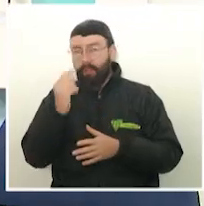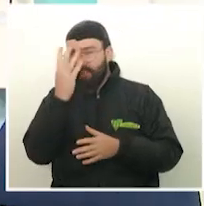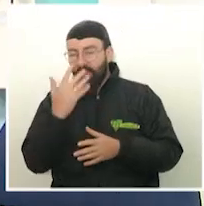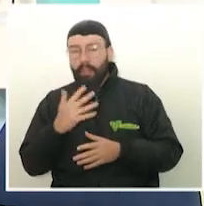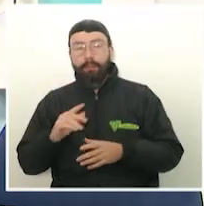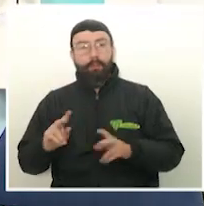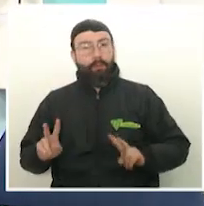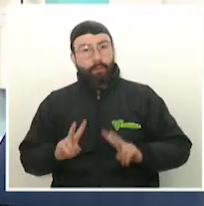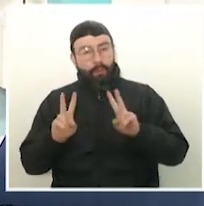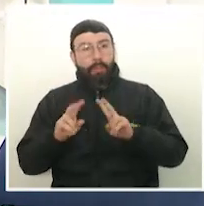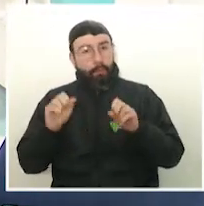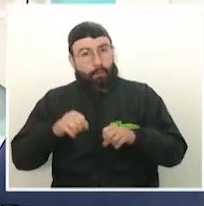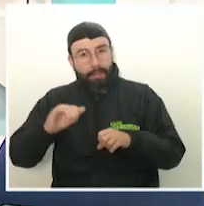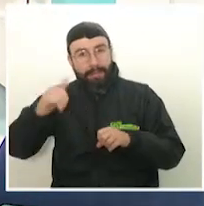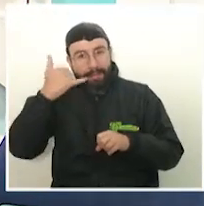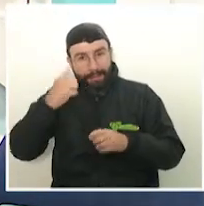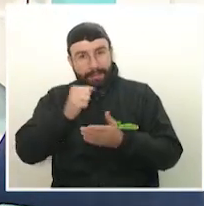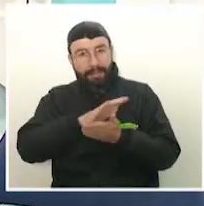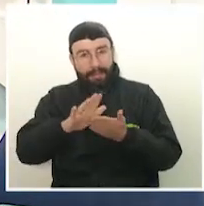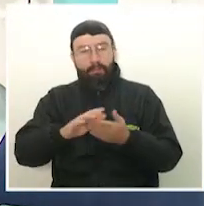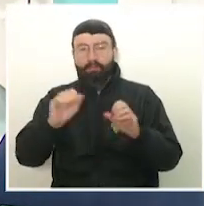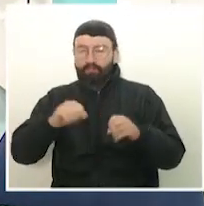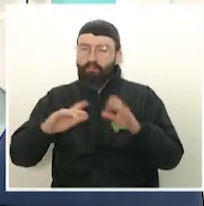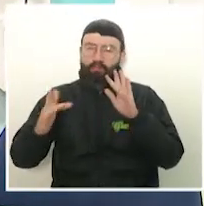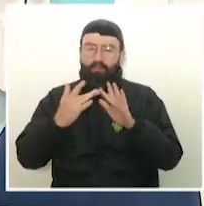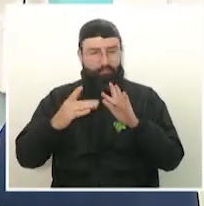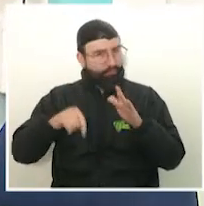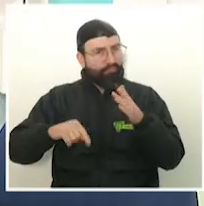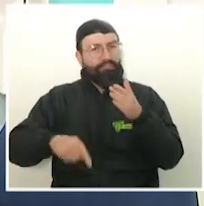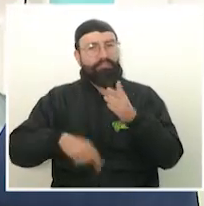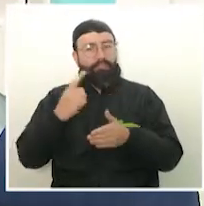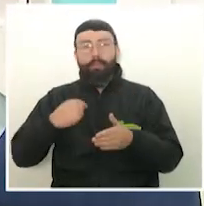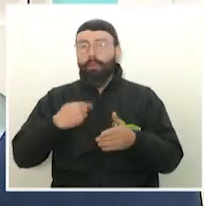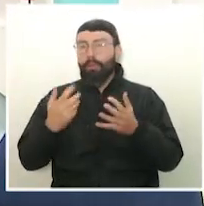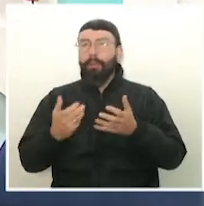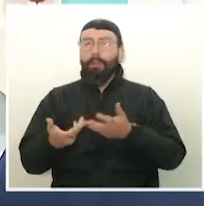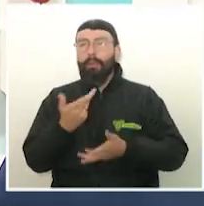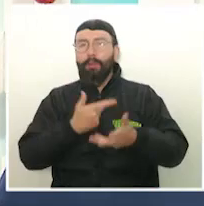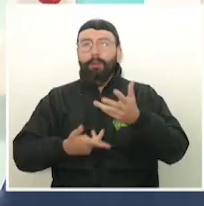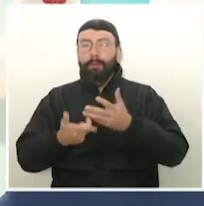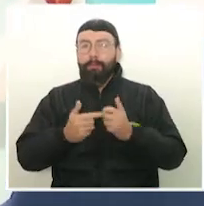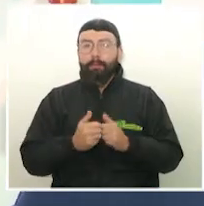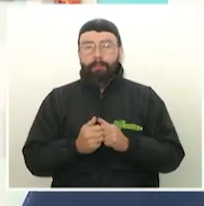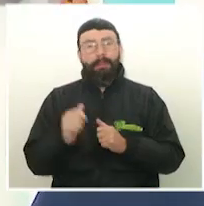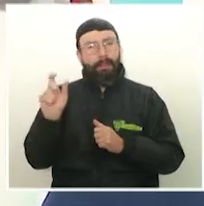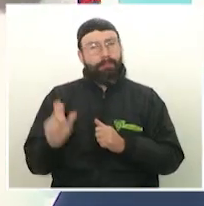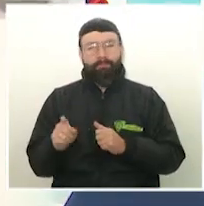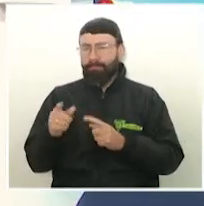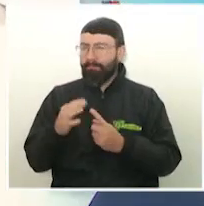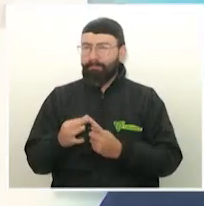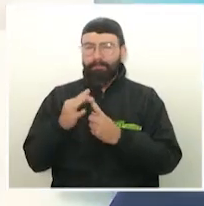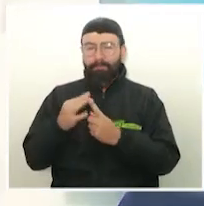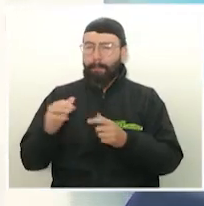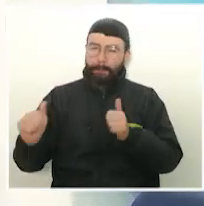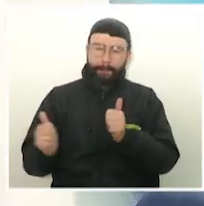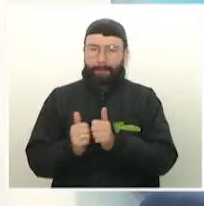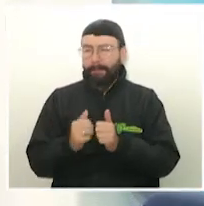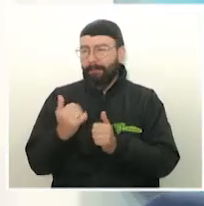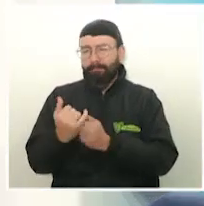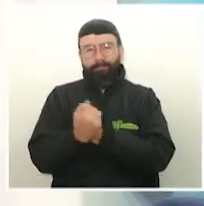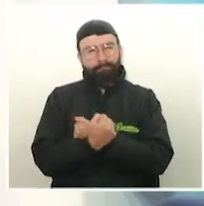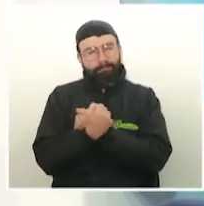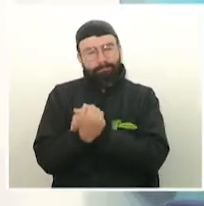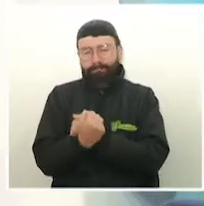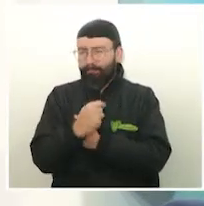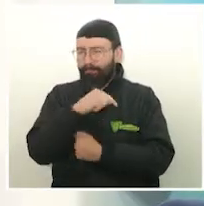gratuita, para que nos puedan llamar y estemos hoy en vivo, porque hoy quiero compartir este espacio con una persona fantástica que amo desde mi